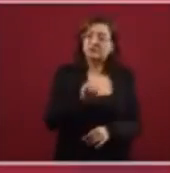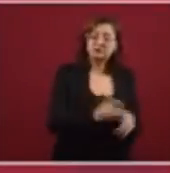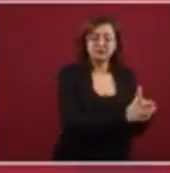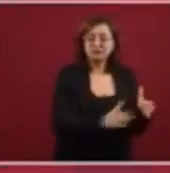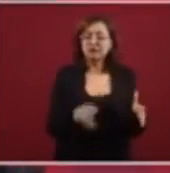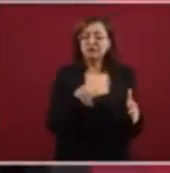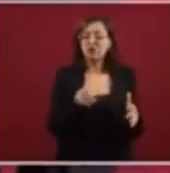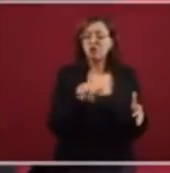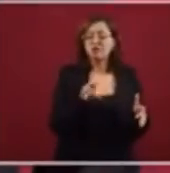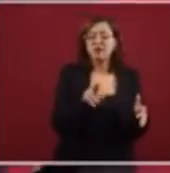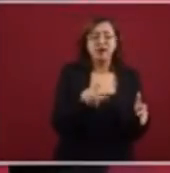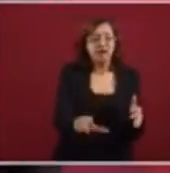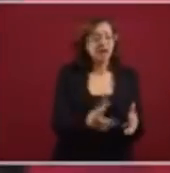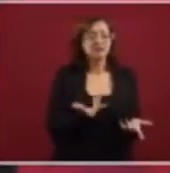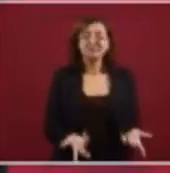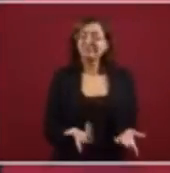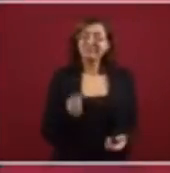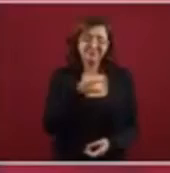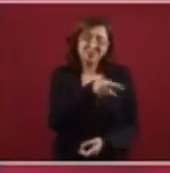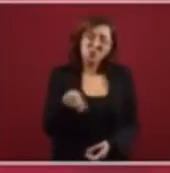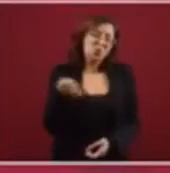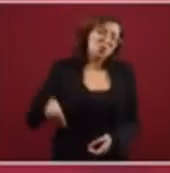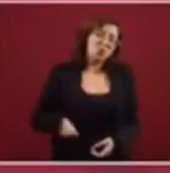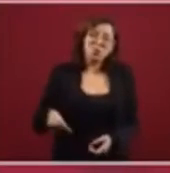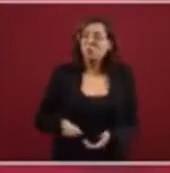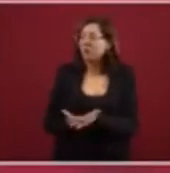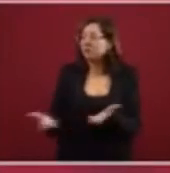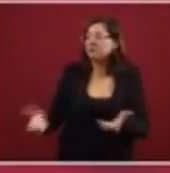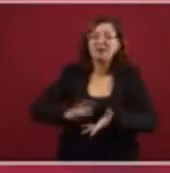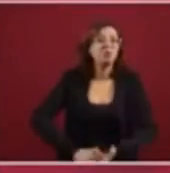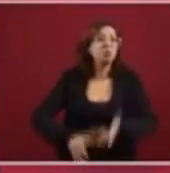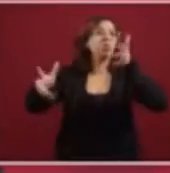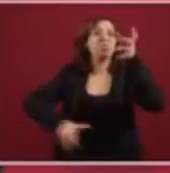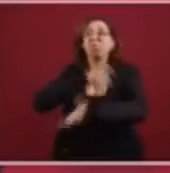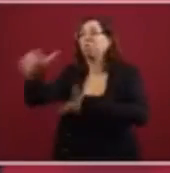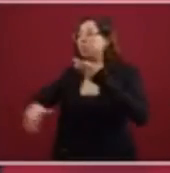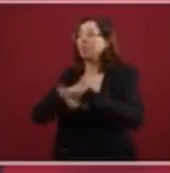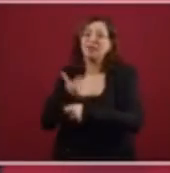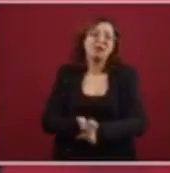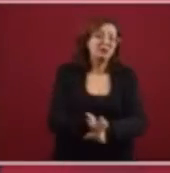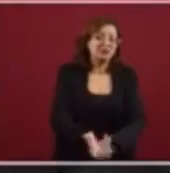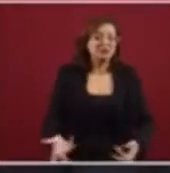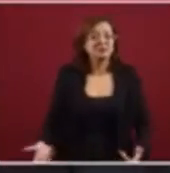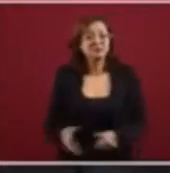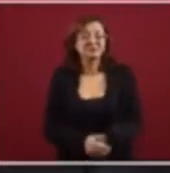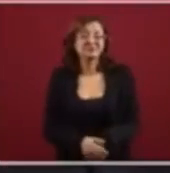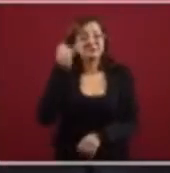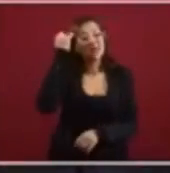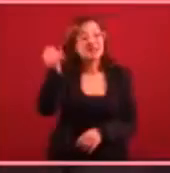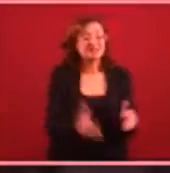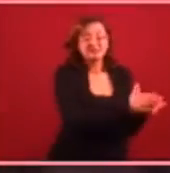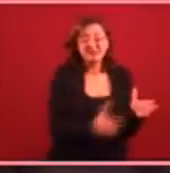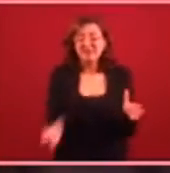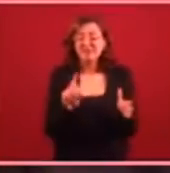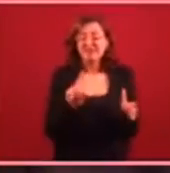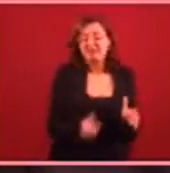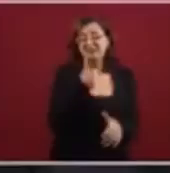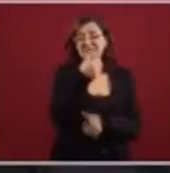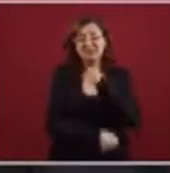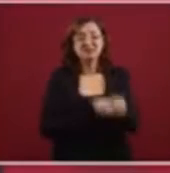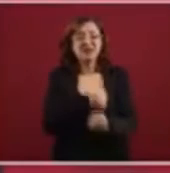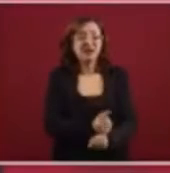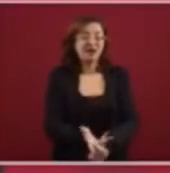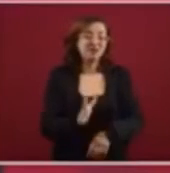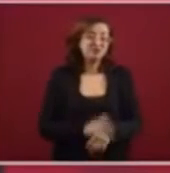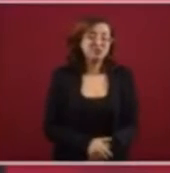neoliberal, porque ese fue el que causó toda esta desgracia. Imagínense si después de 36 años no